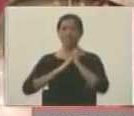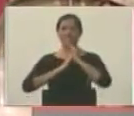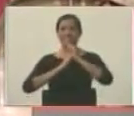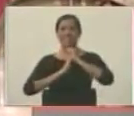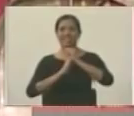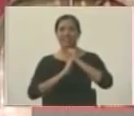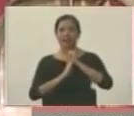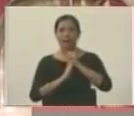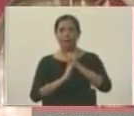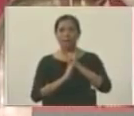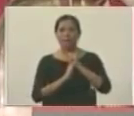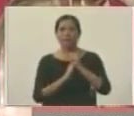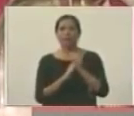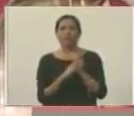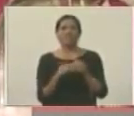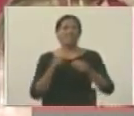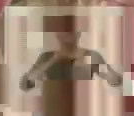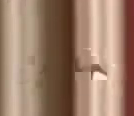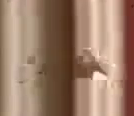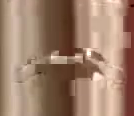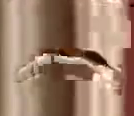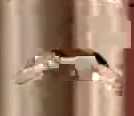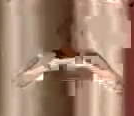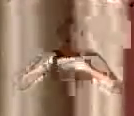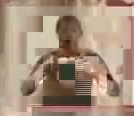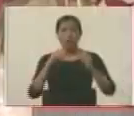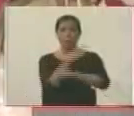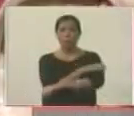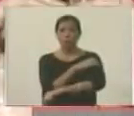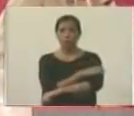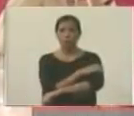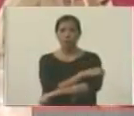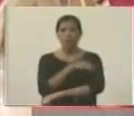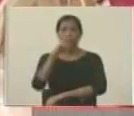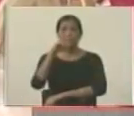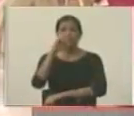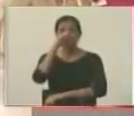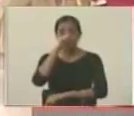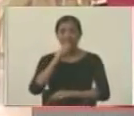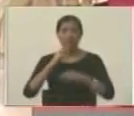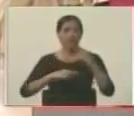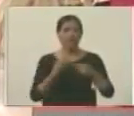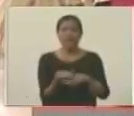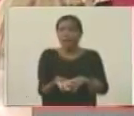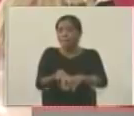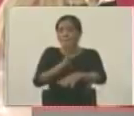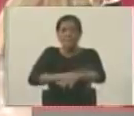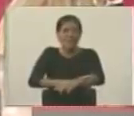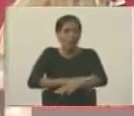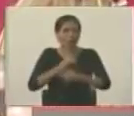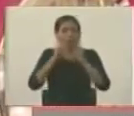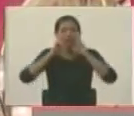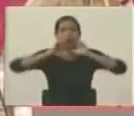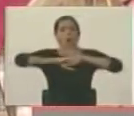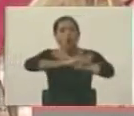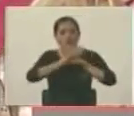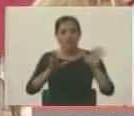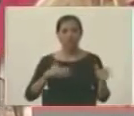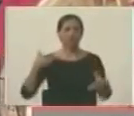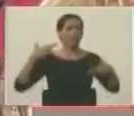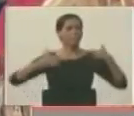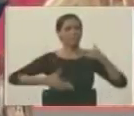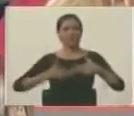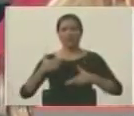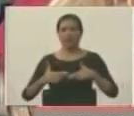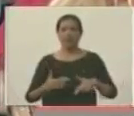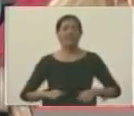peor dirigencia de oposición que hayamos tenido en el país en 20 años de revolución. La peor, la más criminal, la